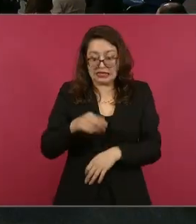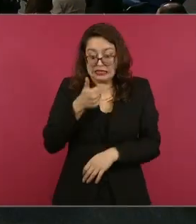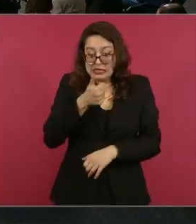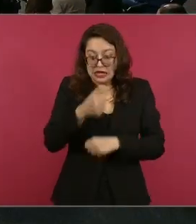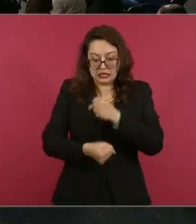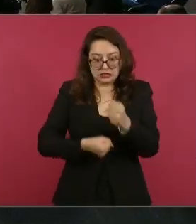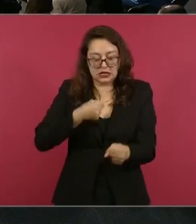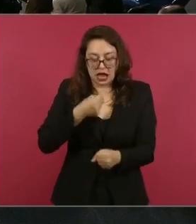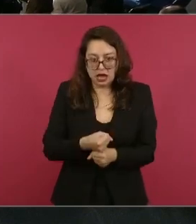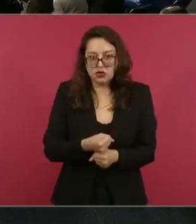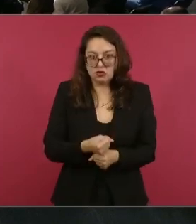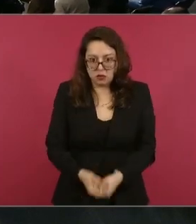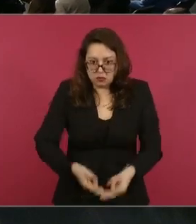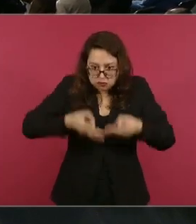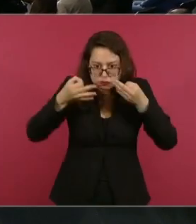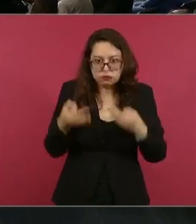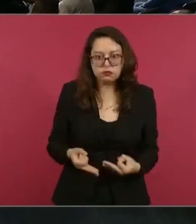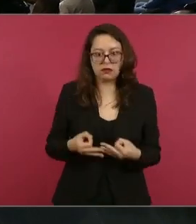pues